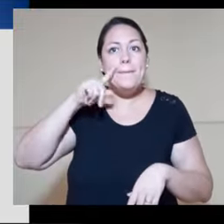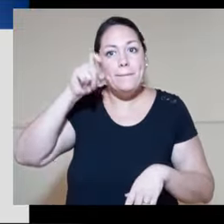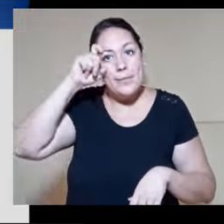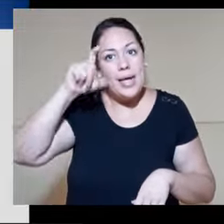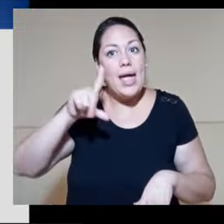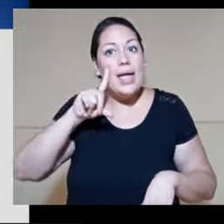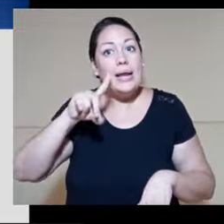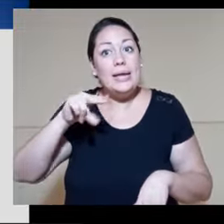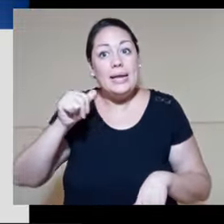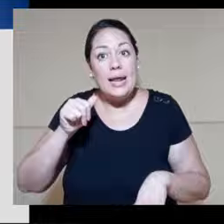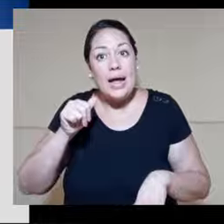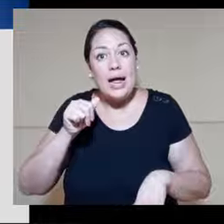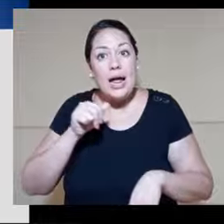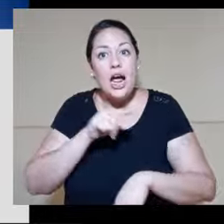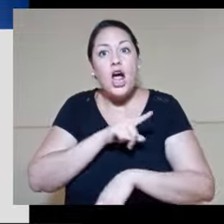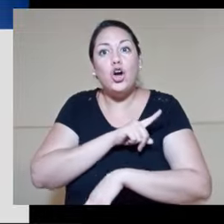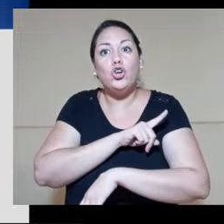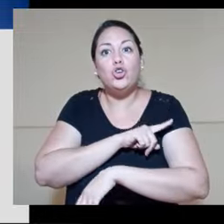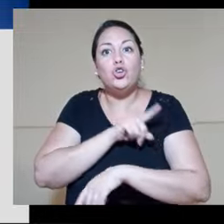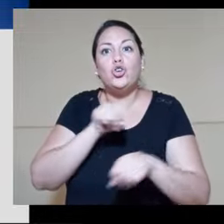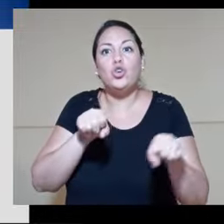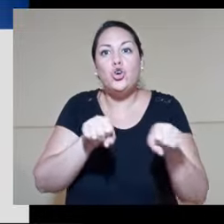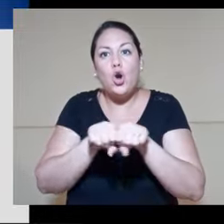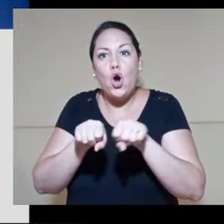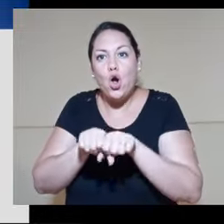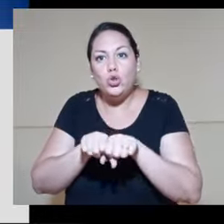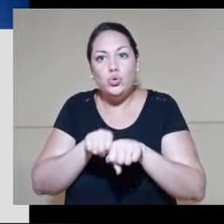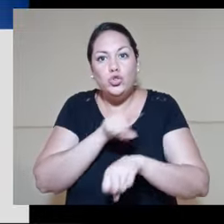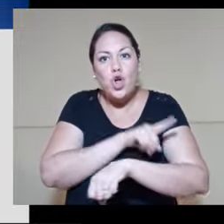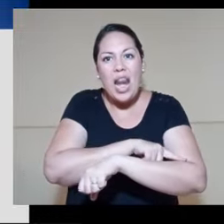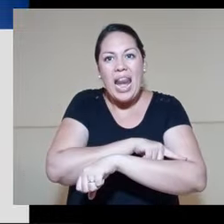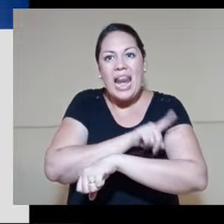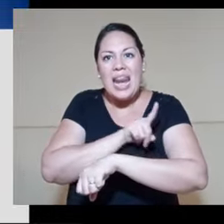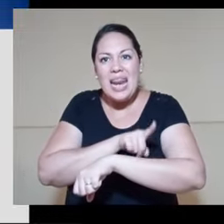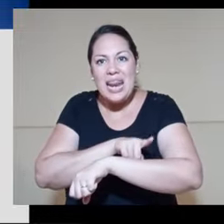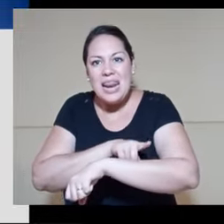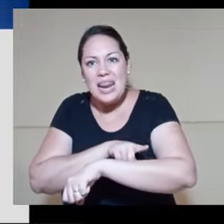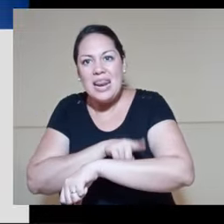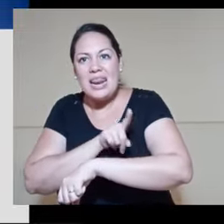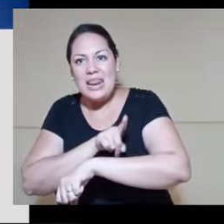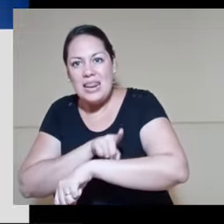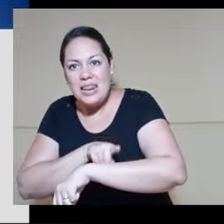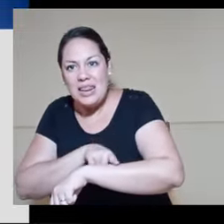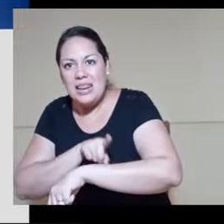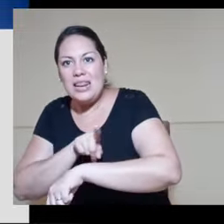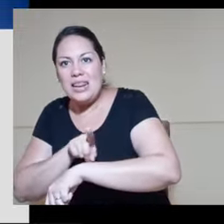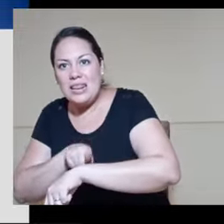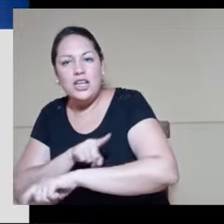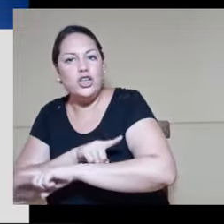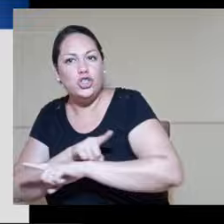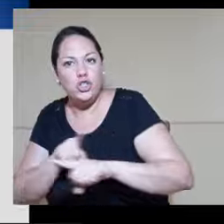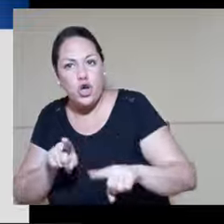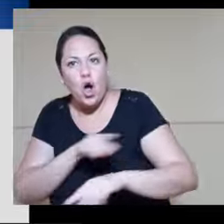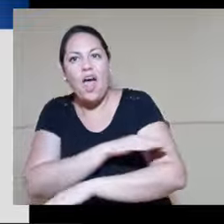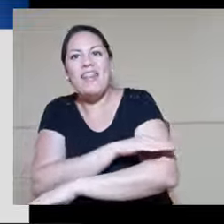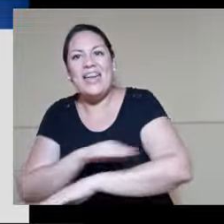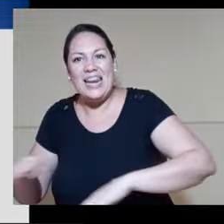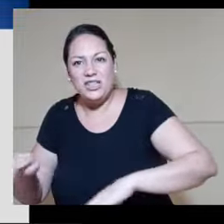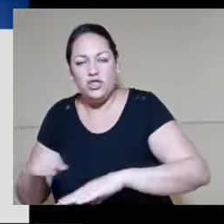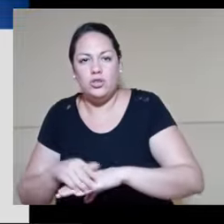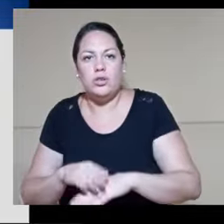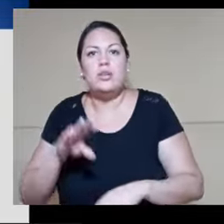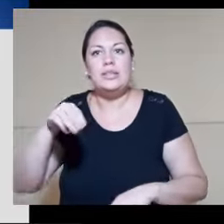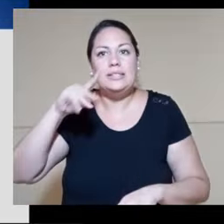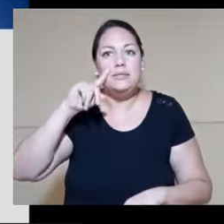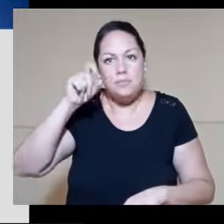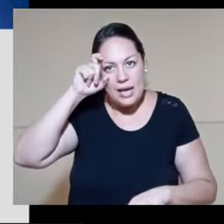tienen mielina, la conducción es saltatoria. ¿Sí? Sí, muchas gracias. Fíjense acá el